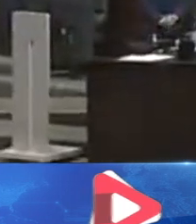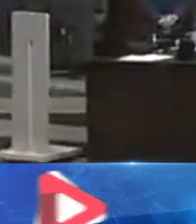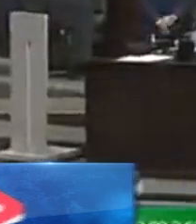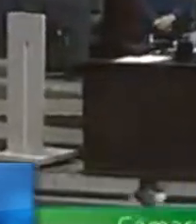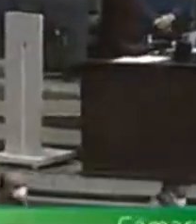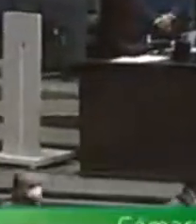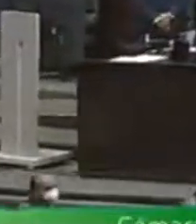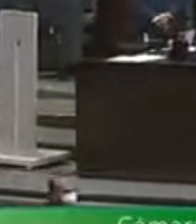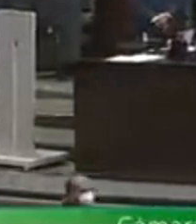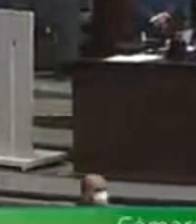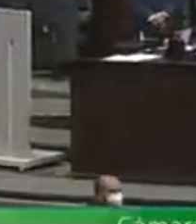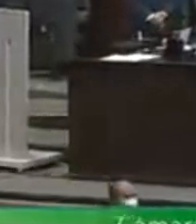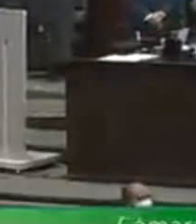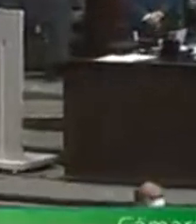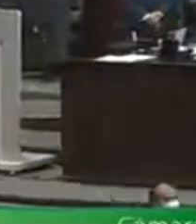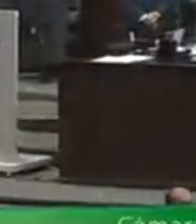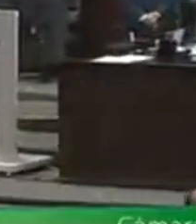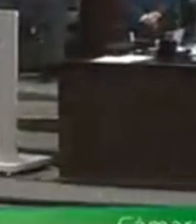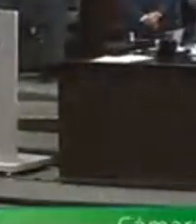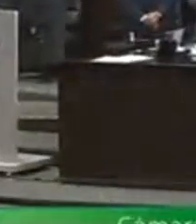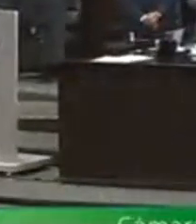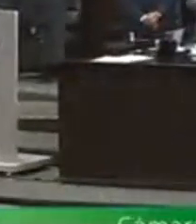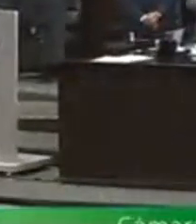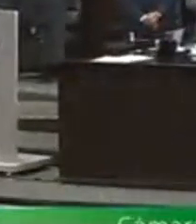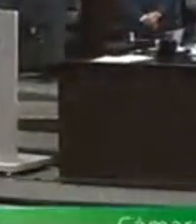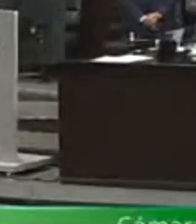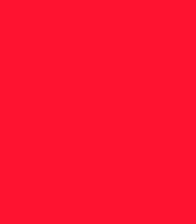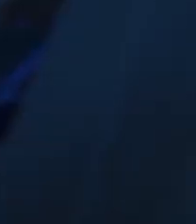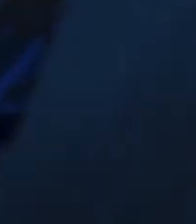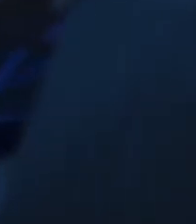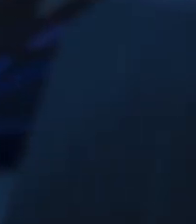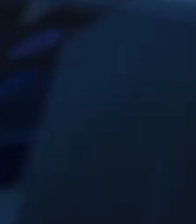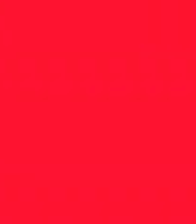votos a favor y 214 en contra. Noticias Teleplay.